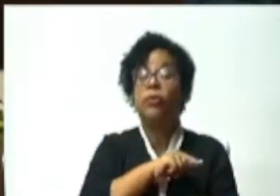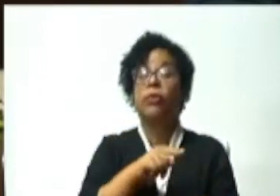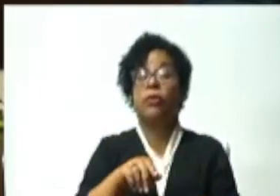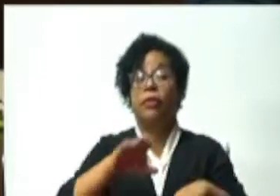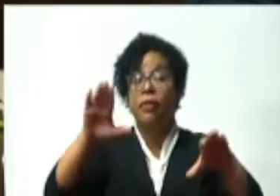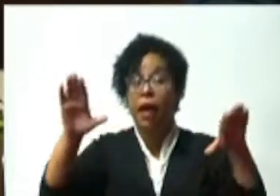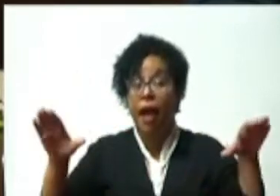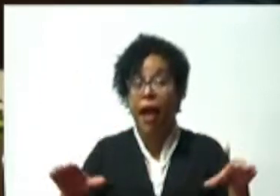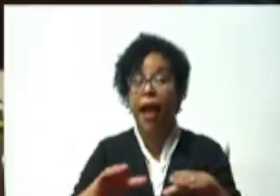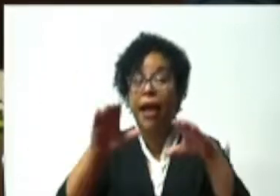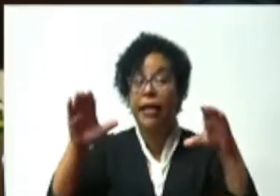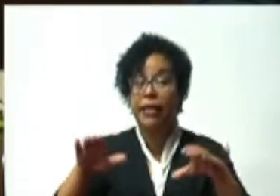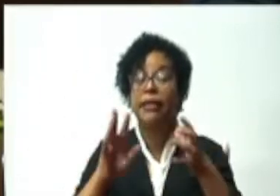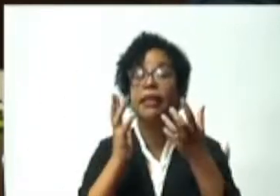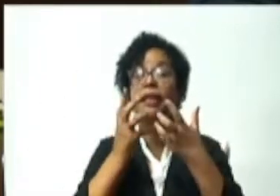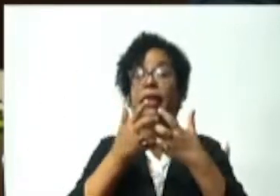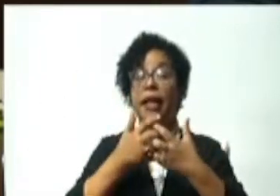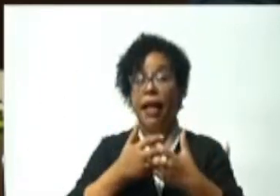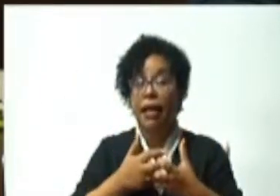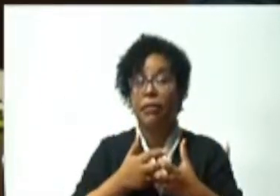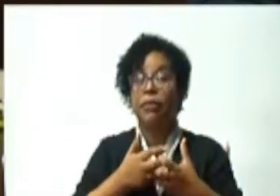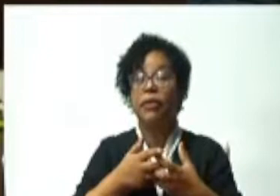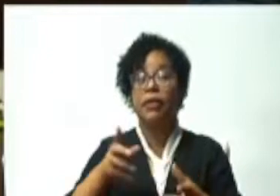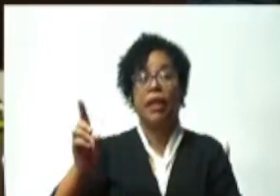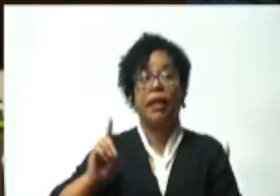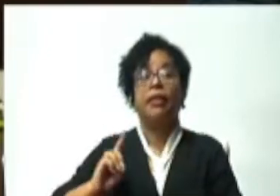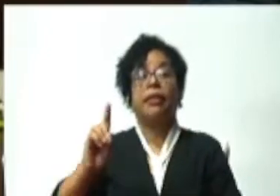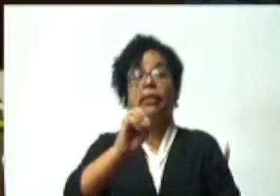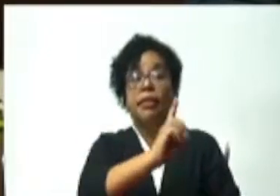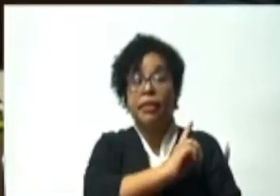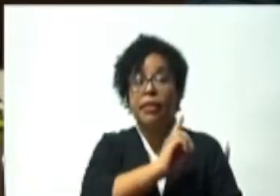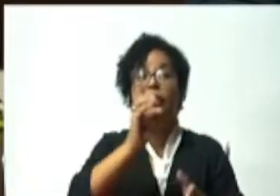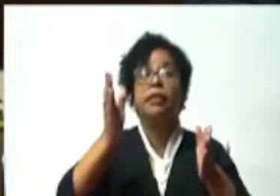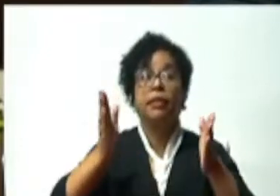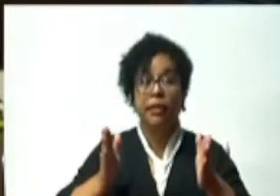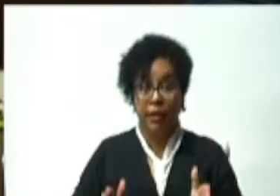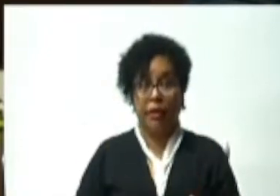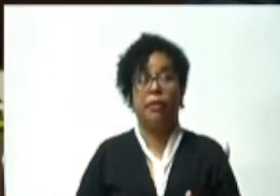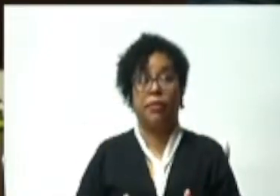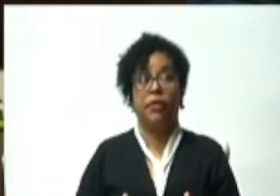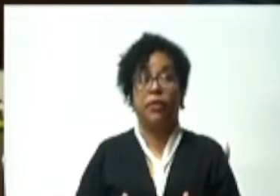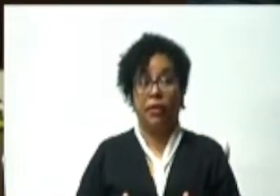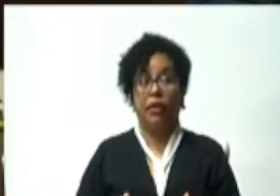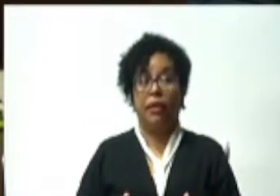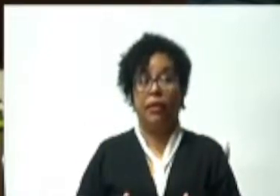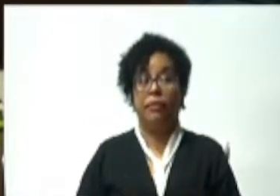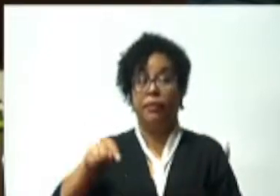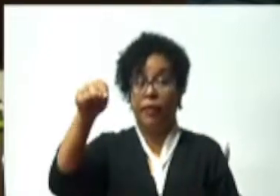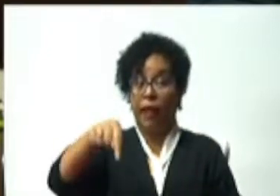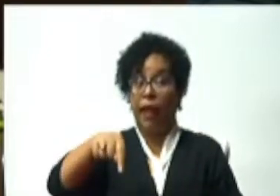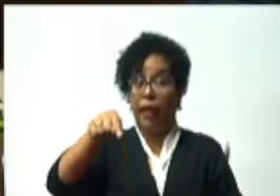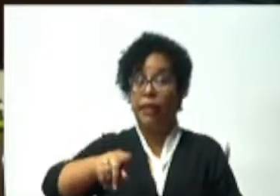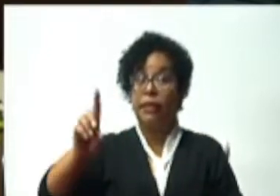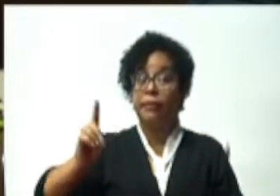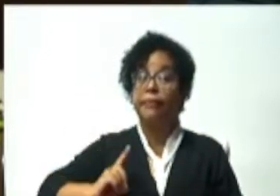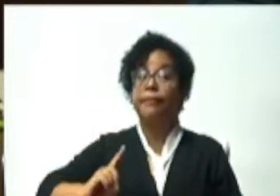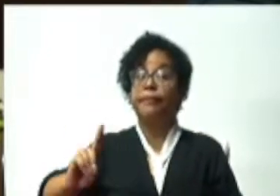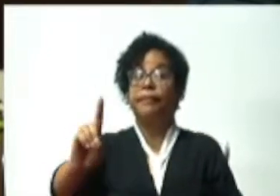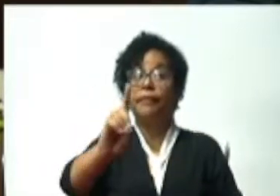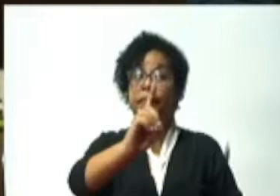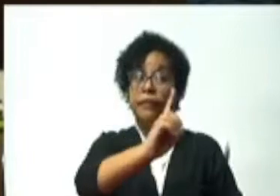legisladores. Esta Cámara de Diputados, y en esto tengo que hablar por todos, ha